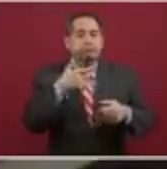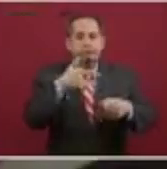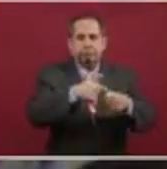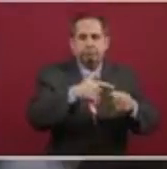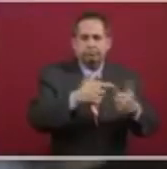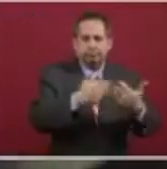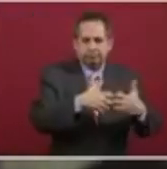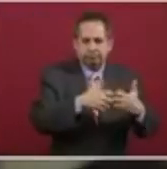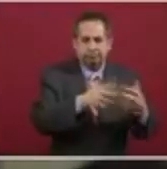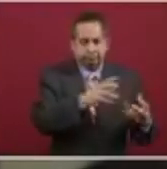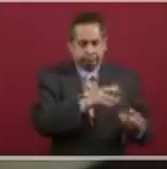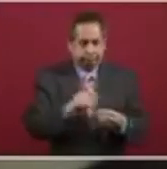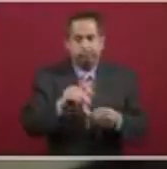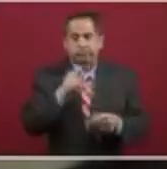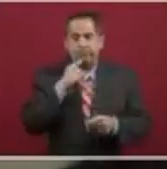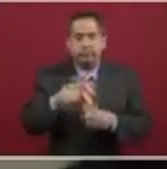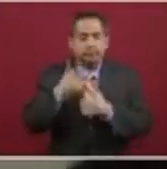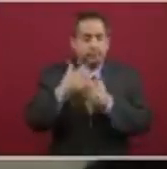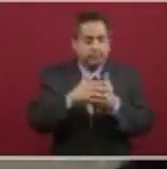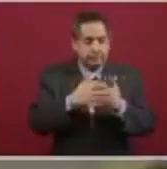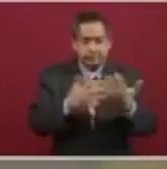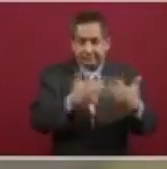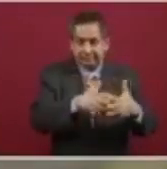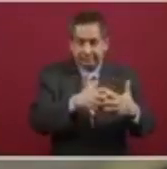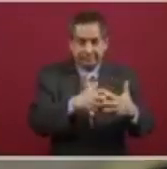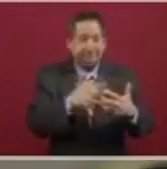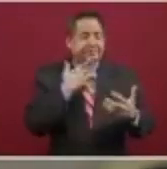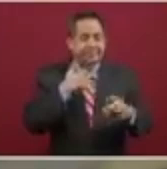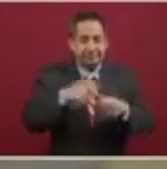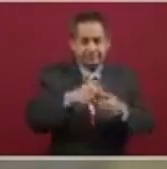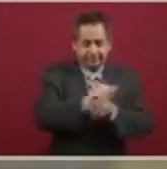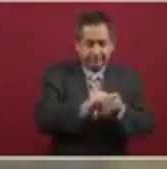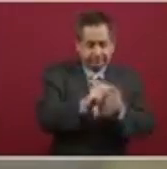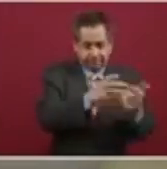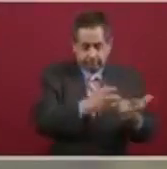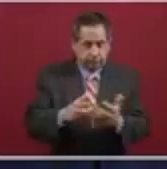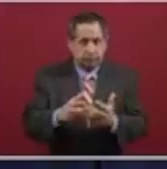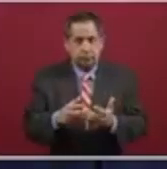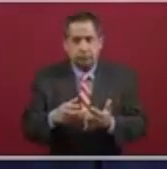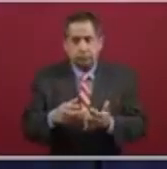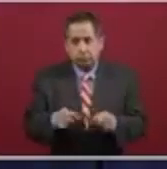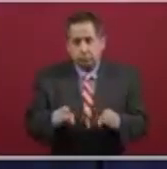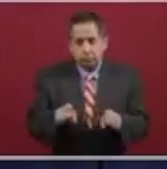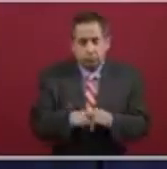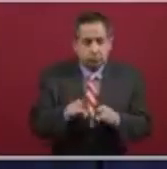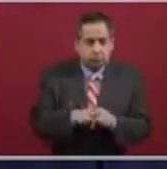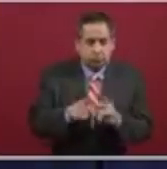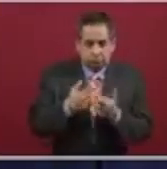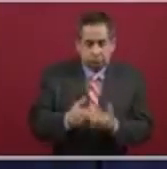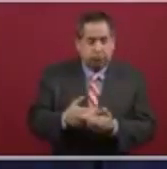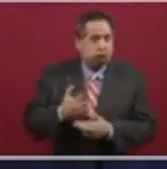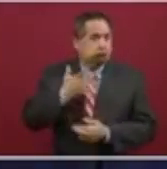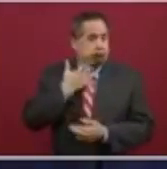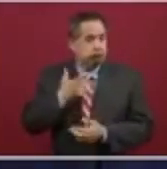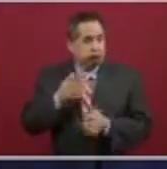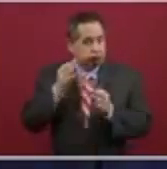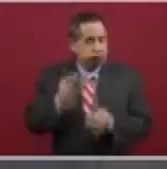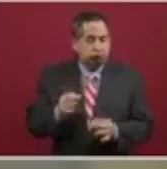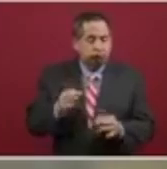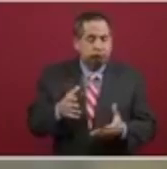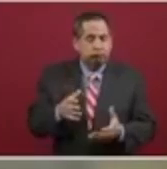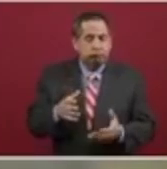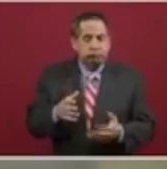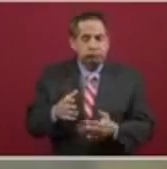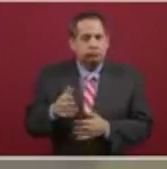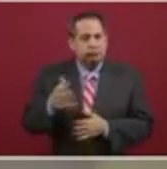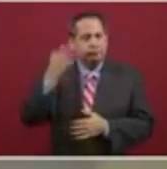el programa, digamos que la refinería no va a estar produciendo la misma gasolina que